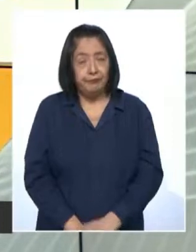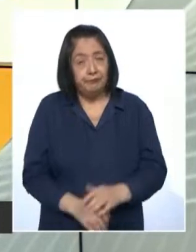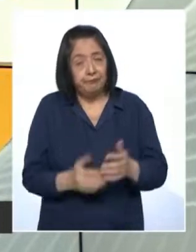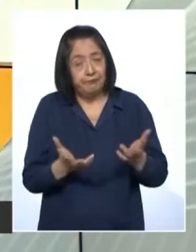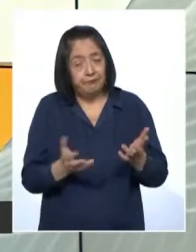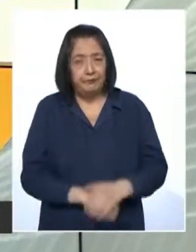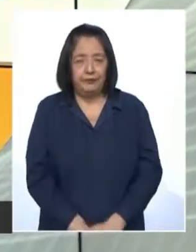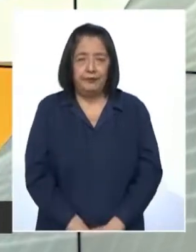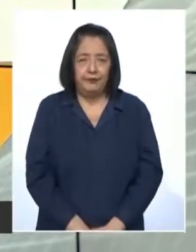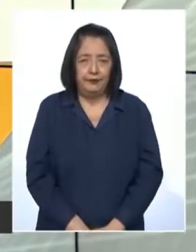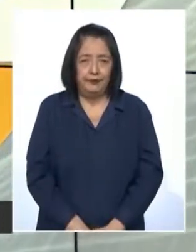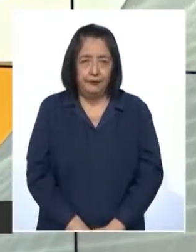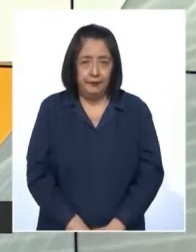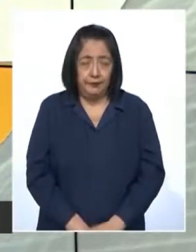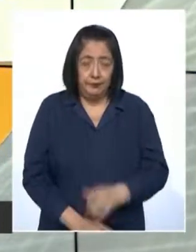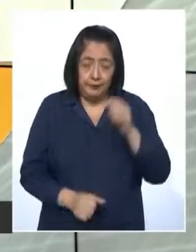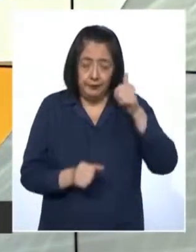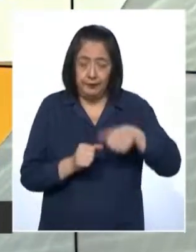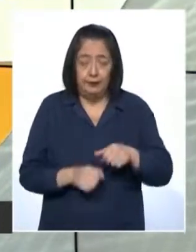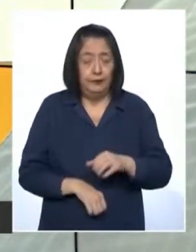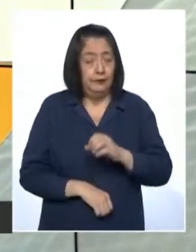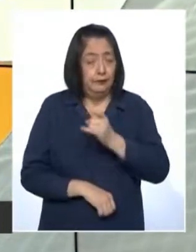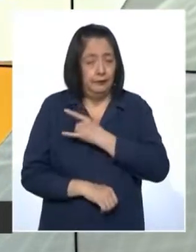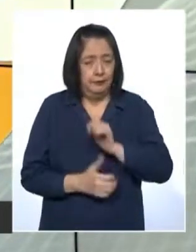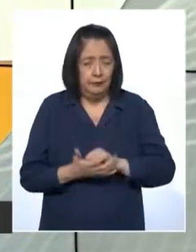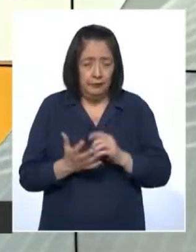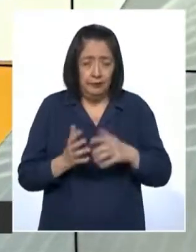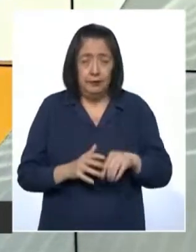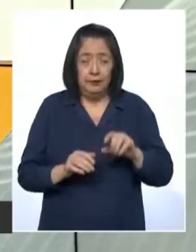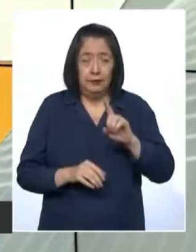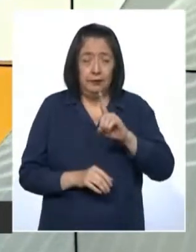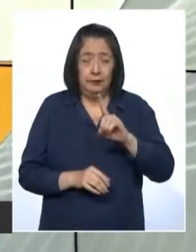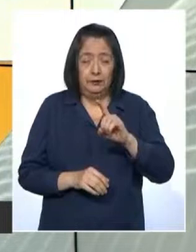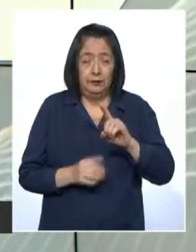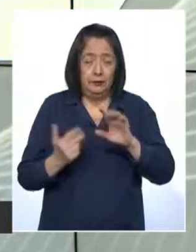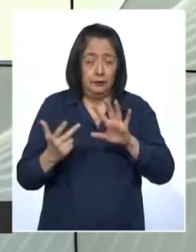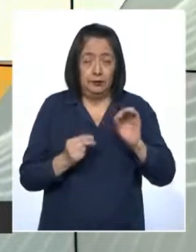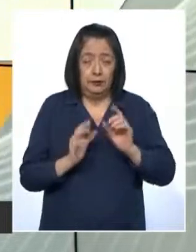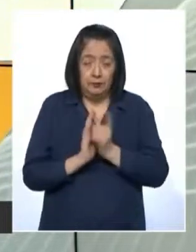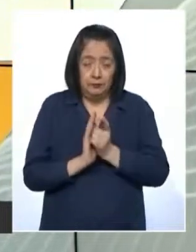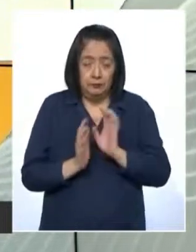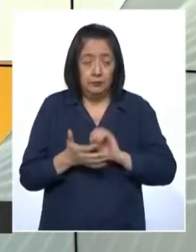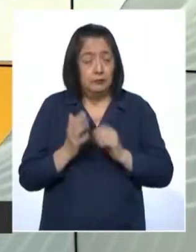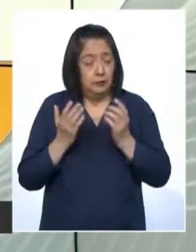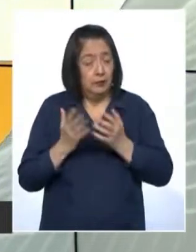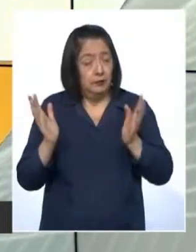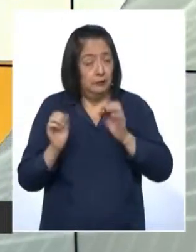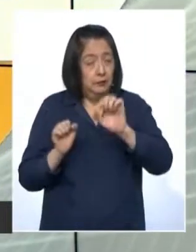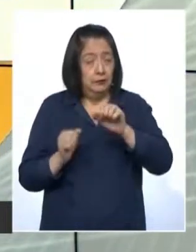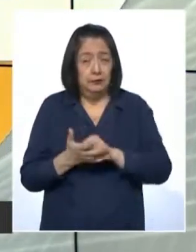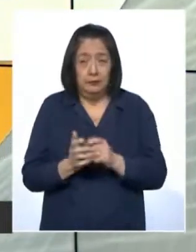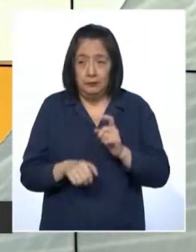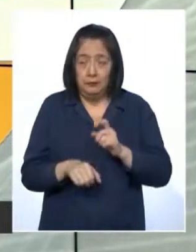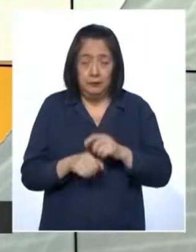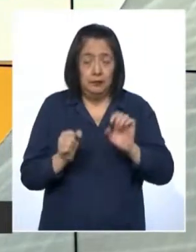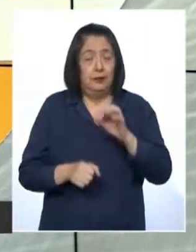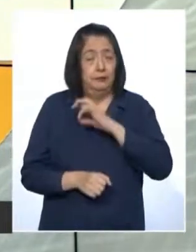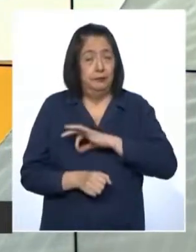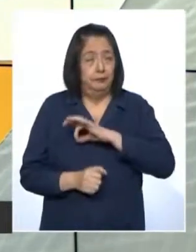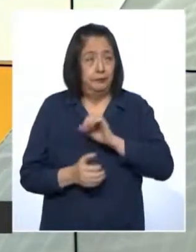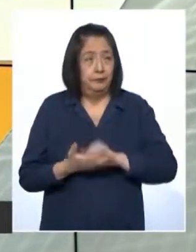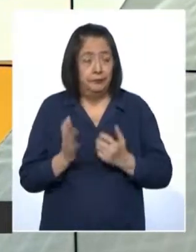Bueno, tiene que recordar Universitario los hinchas que es una llave de 180 minutos. La clave es dejarla abierta y sin duda aprovechar